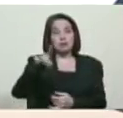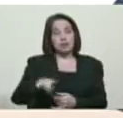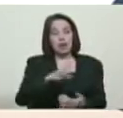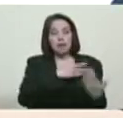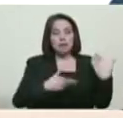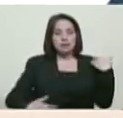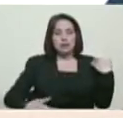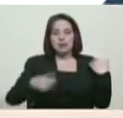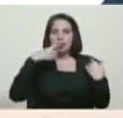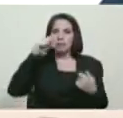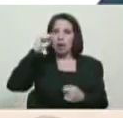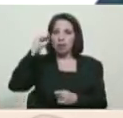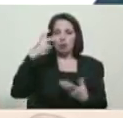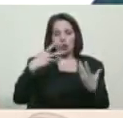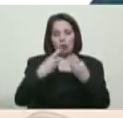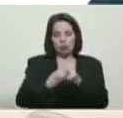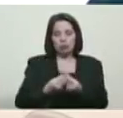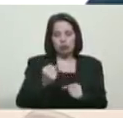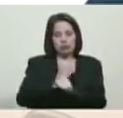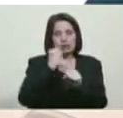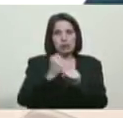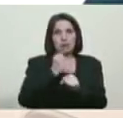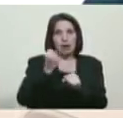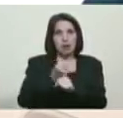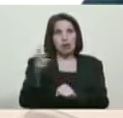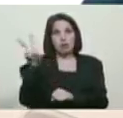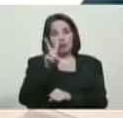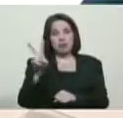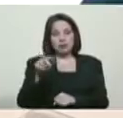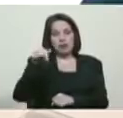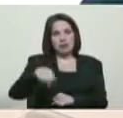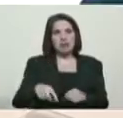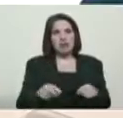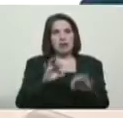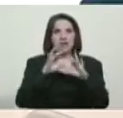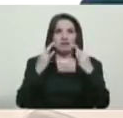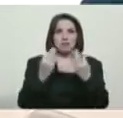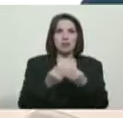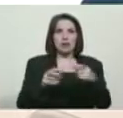Nicolás Maduro, el presidente de la República Bolivariana de Venezuela. Desde acá, desde la familia